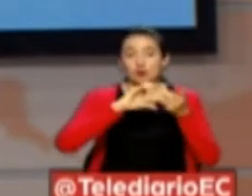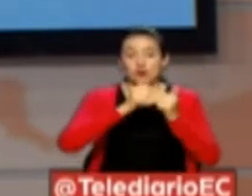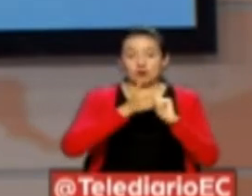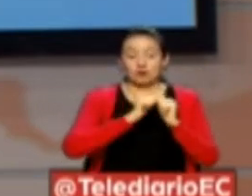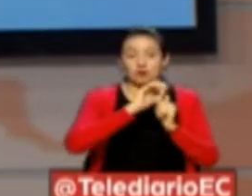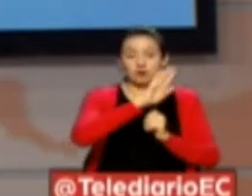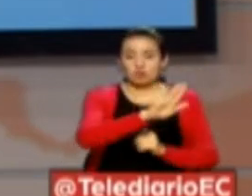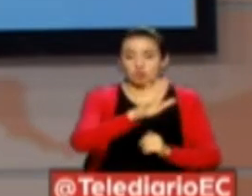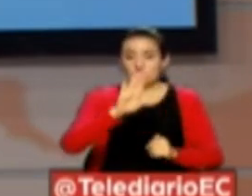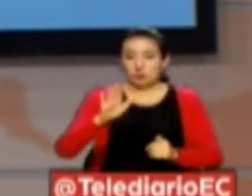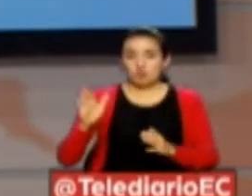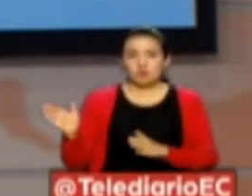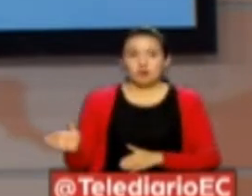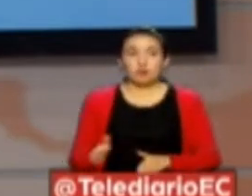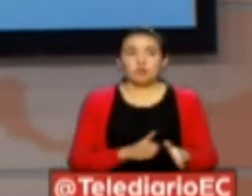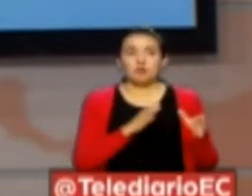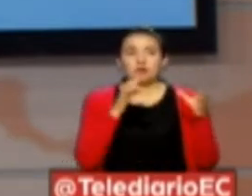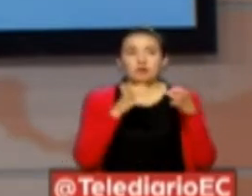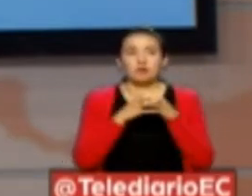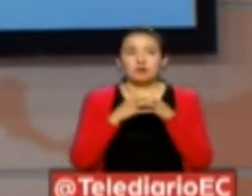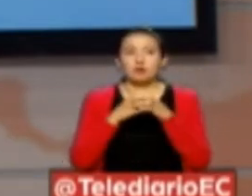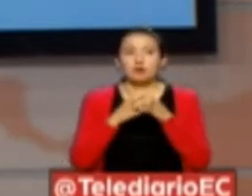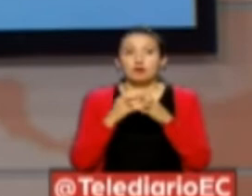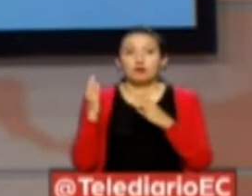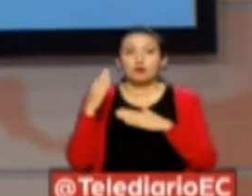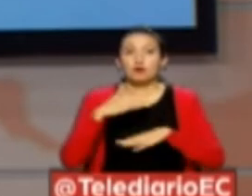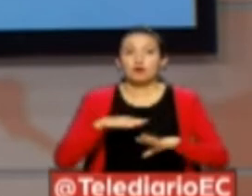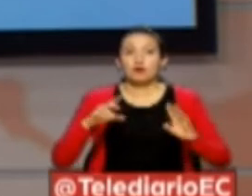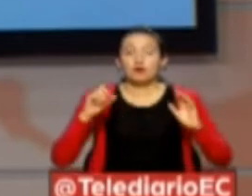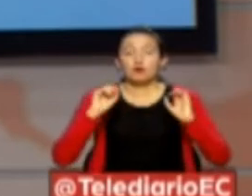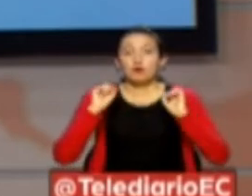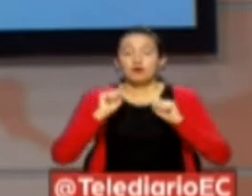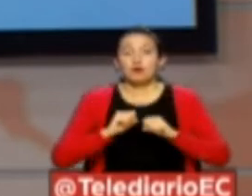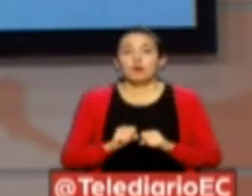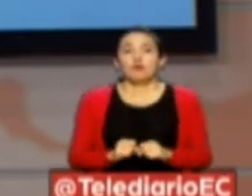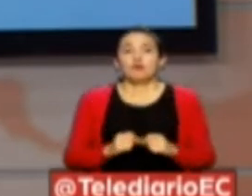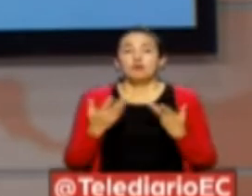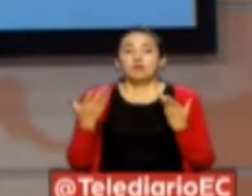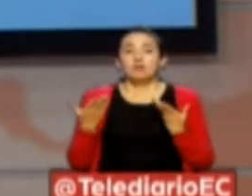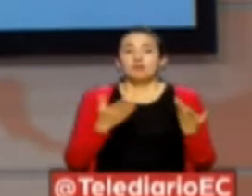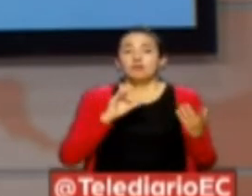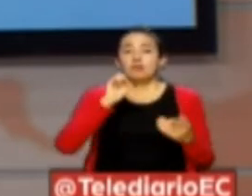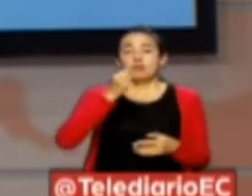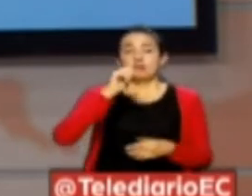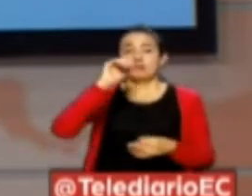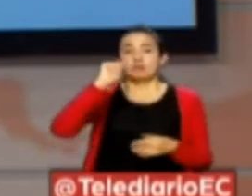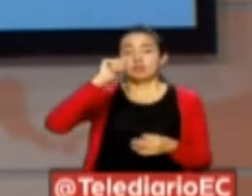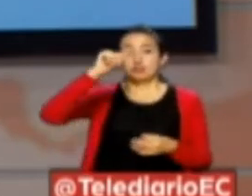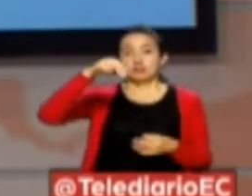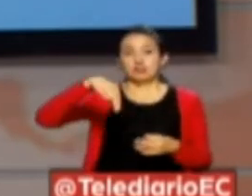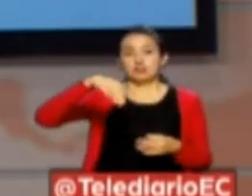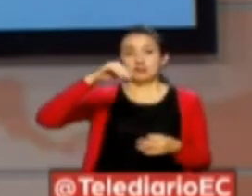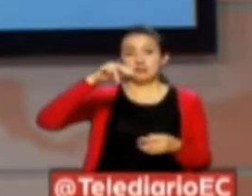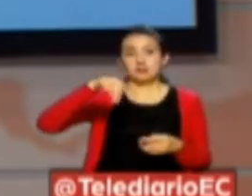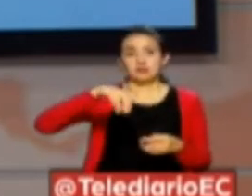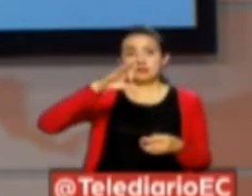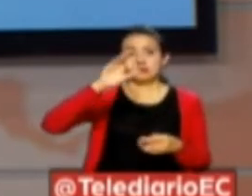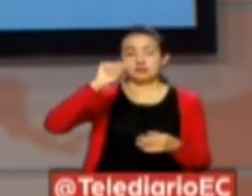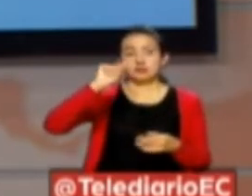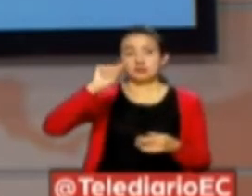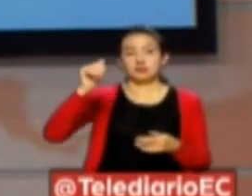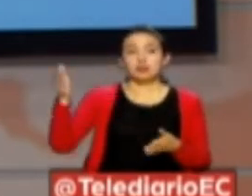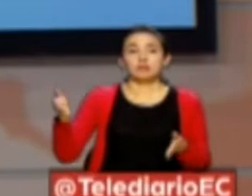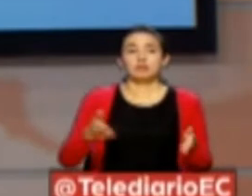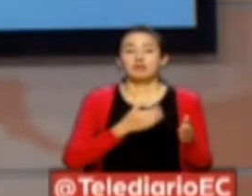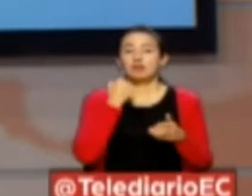una es en aguas abiertas donde logramos dos medallas de oro con esteban enderica y samantha arévalo unos diez kilómetros de aguas abiertas